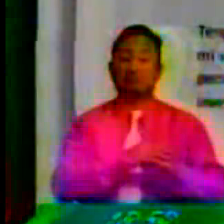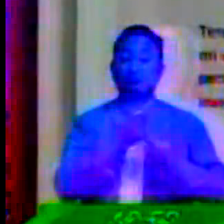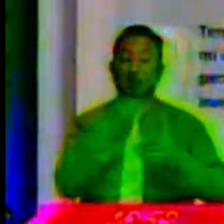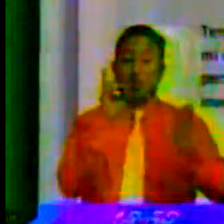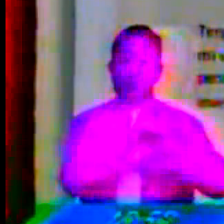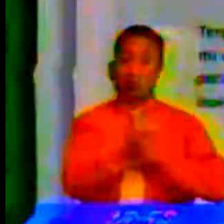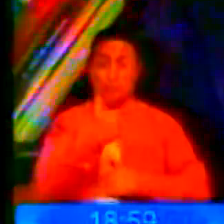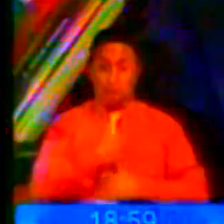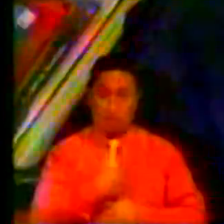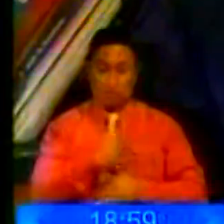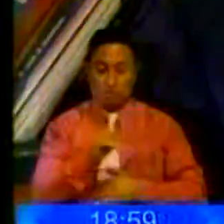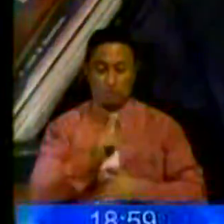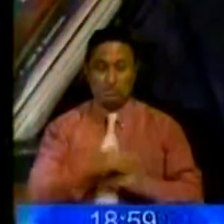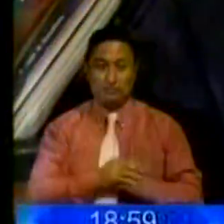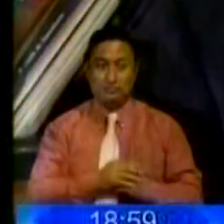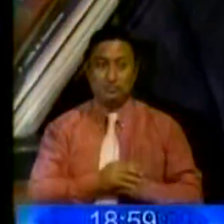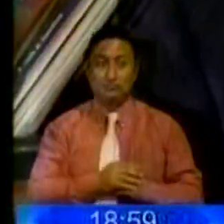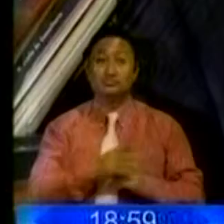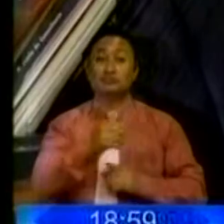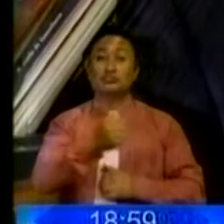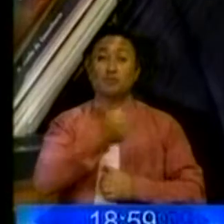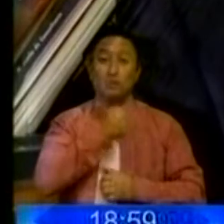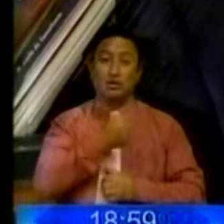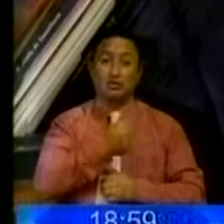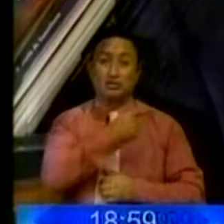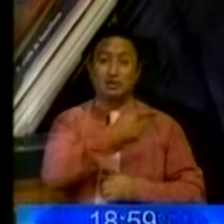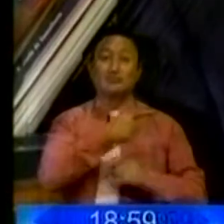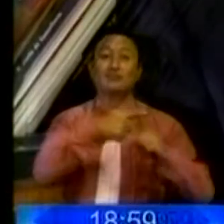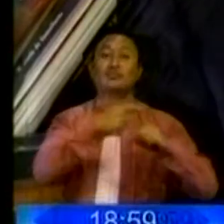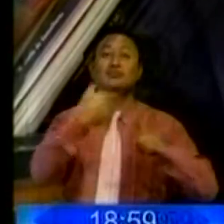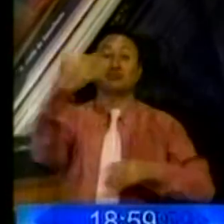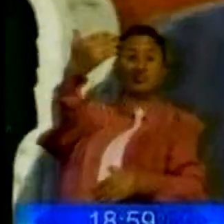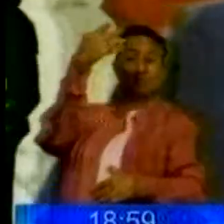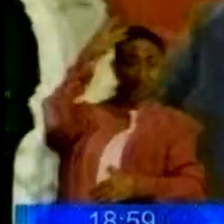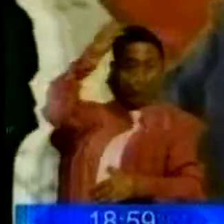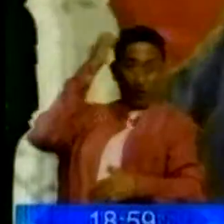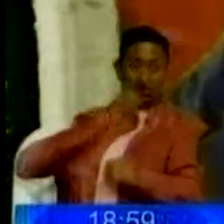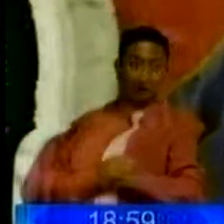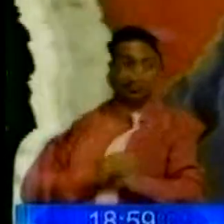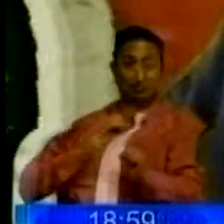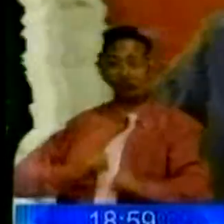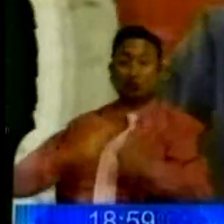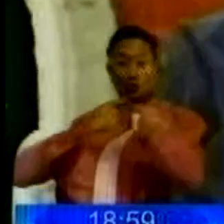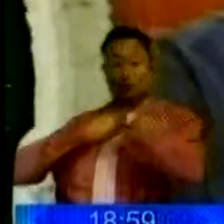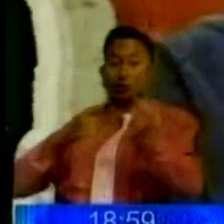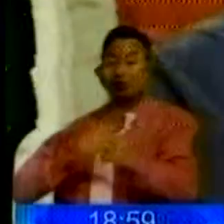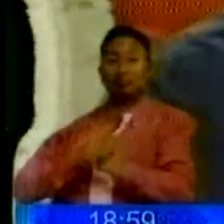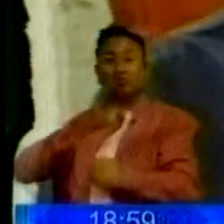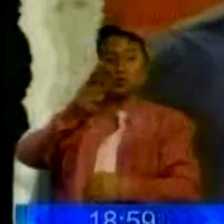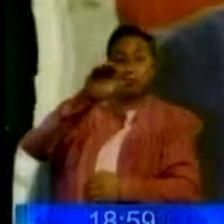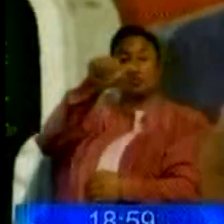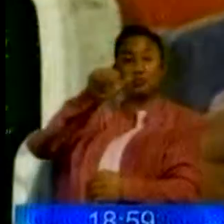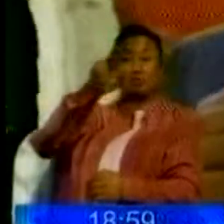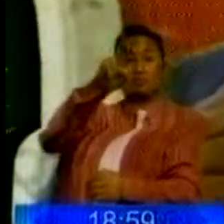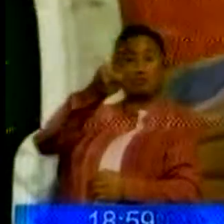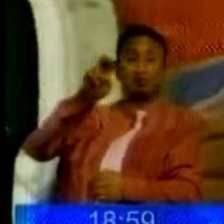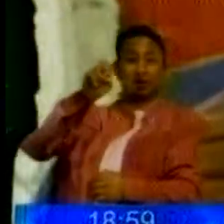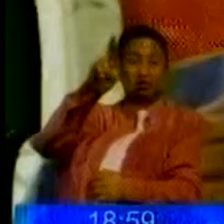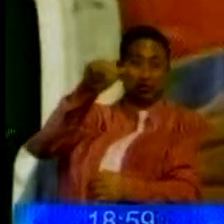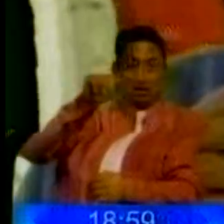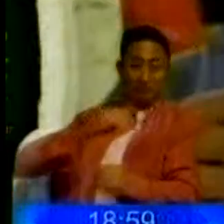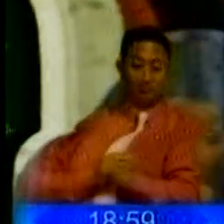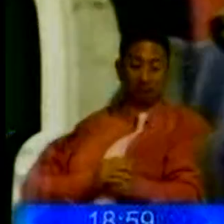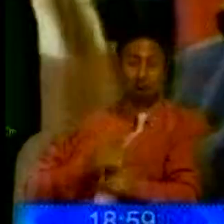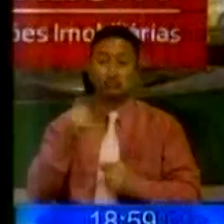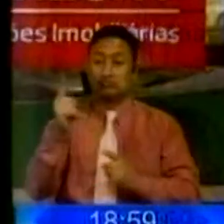en su contra. Tanto en la entrevista mantenida con el exalcalde Rodas como en el comunicado emitido por el exalcalde Barrera, se señala